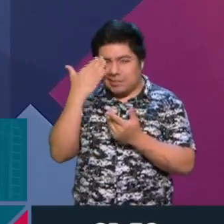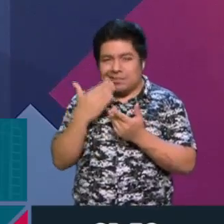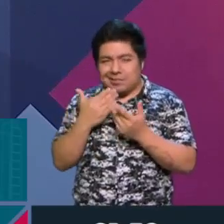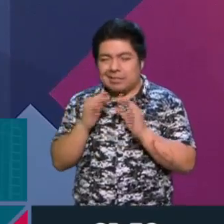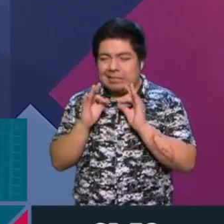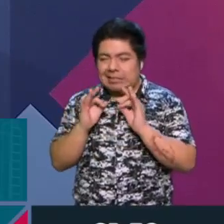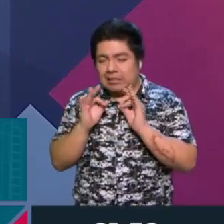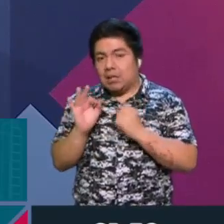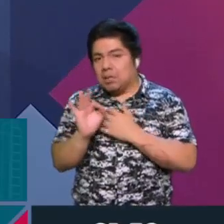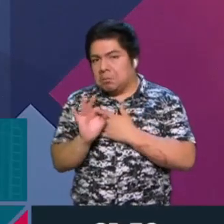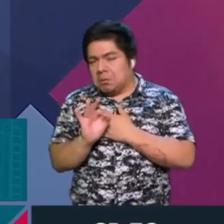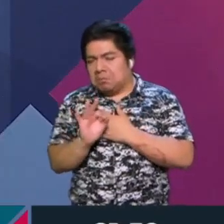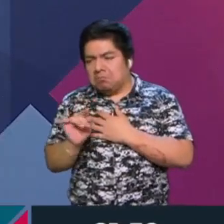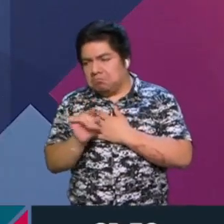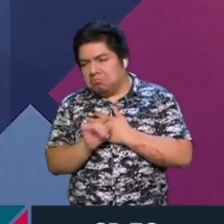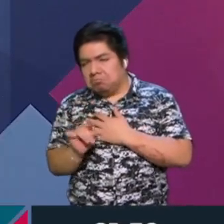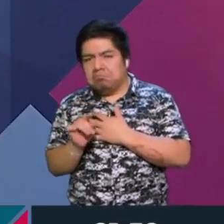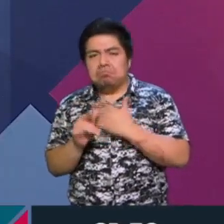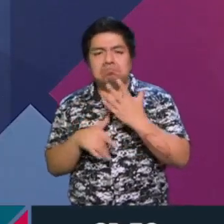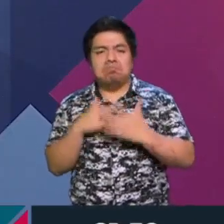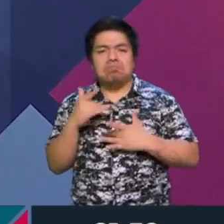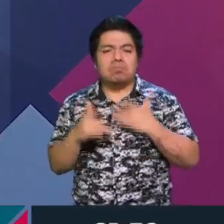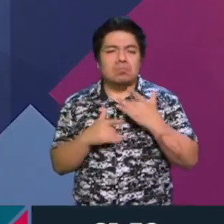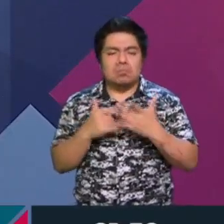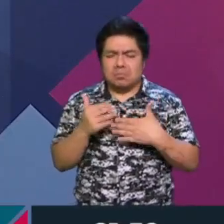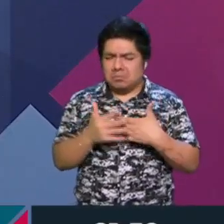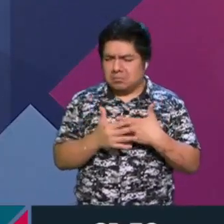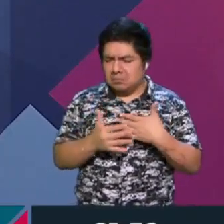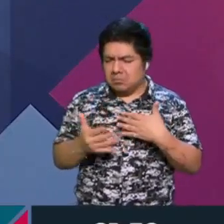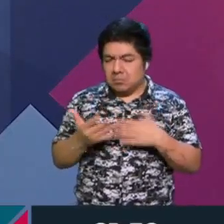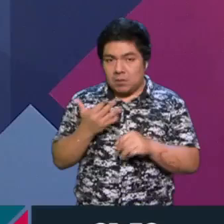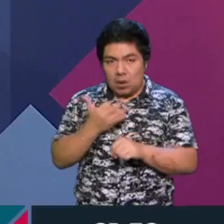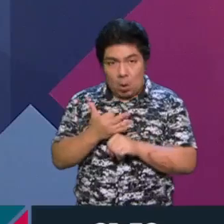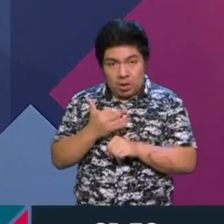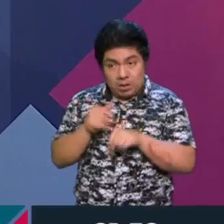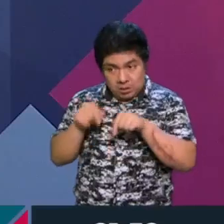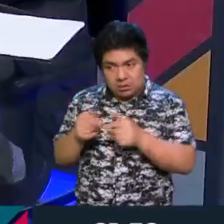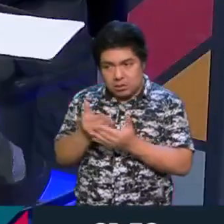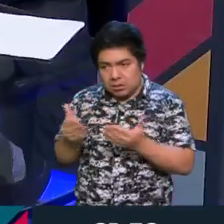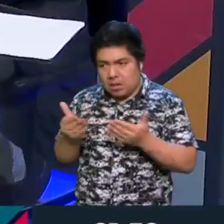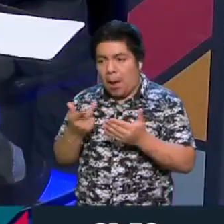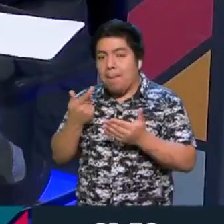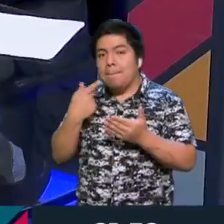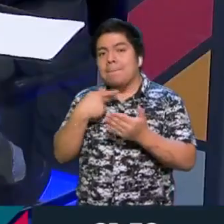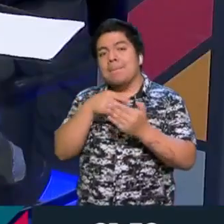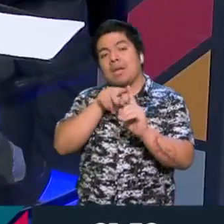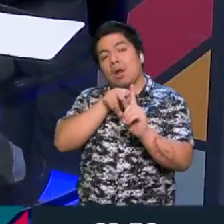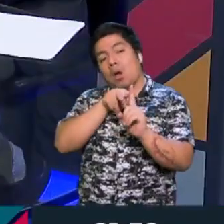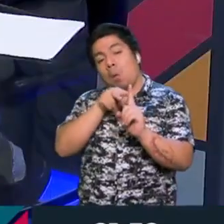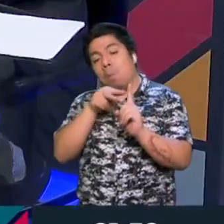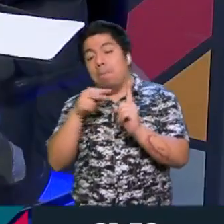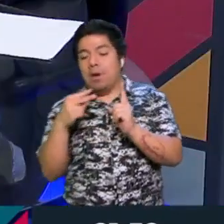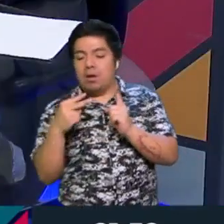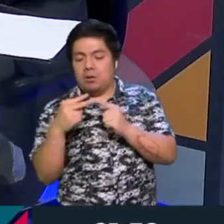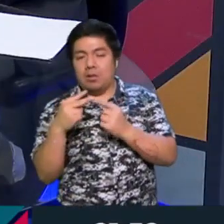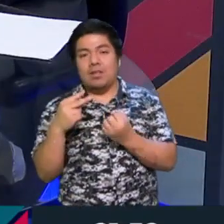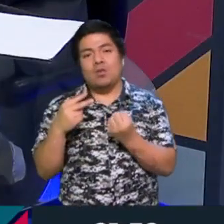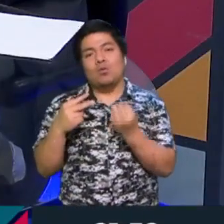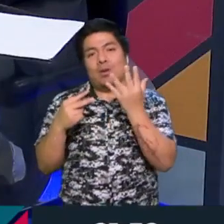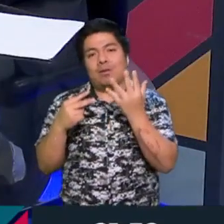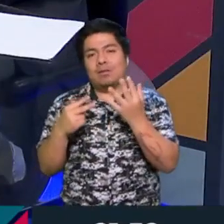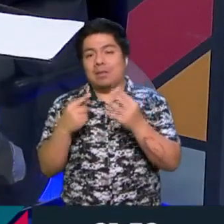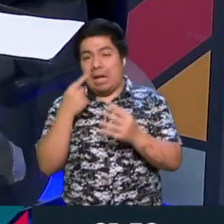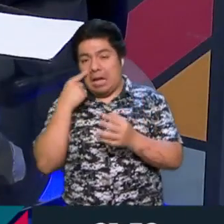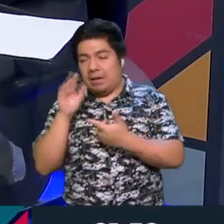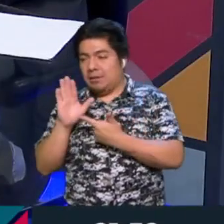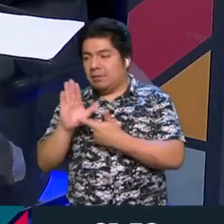la posibilidad de ver los acontecimientos actuales desde una nueva perspectiva. Y este es el ejemplo